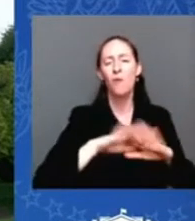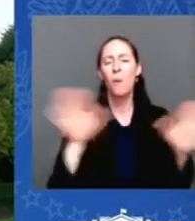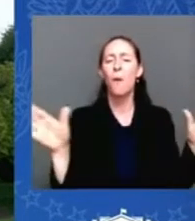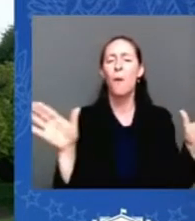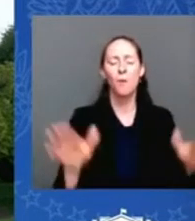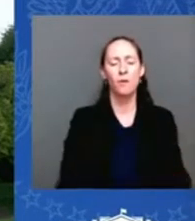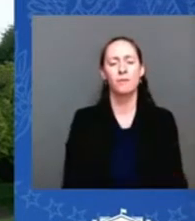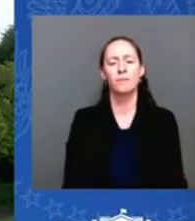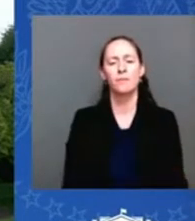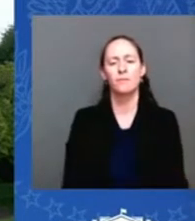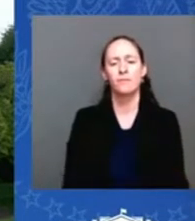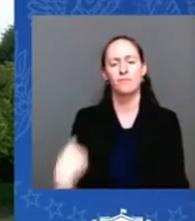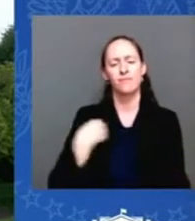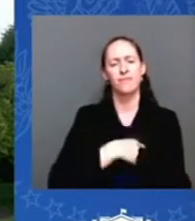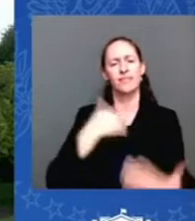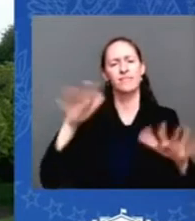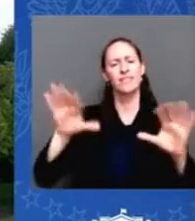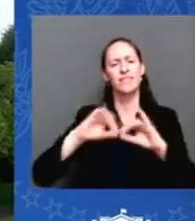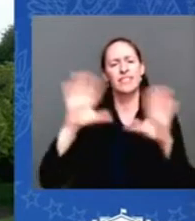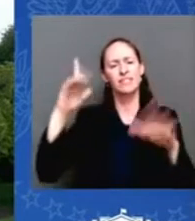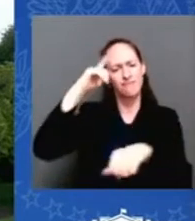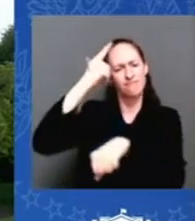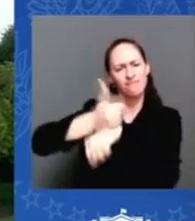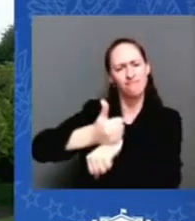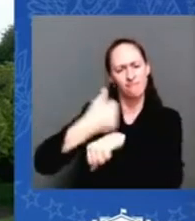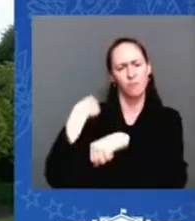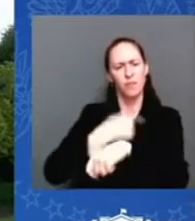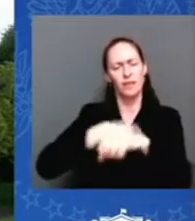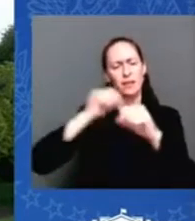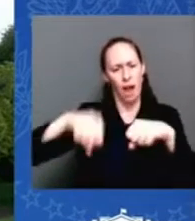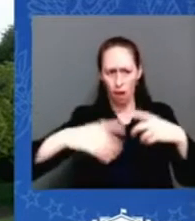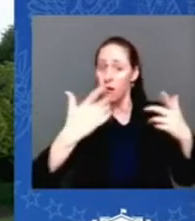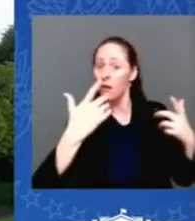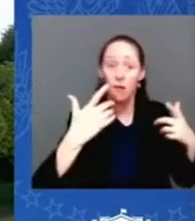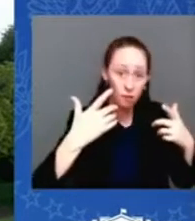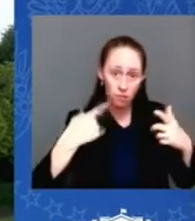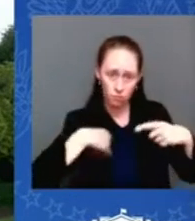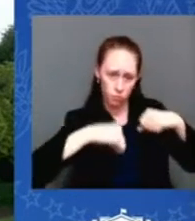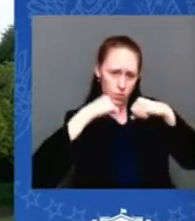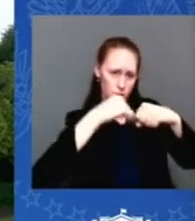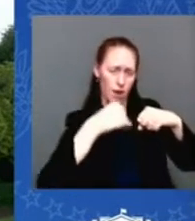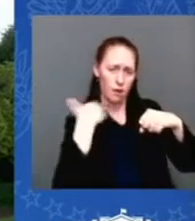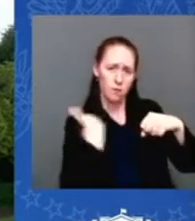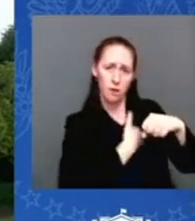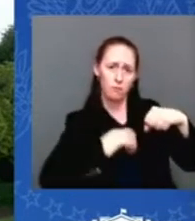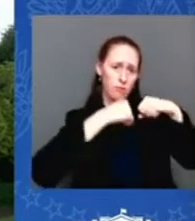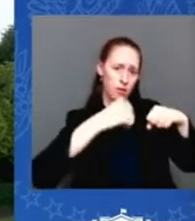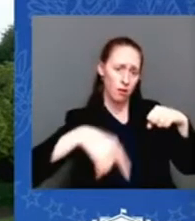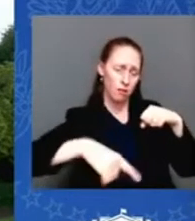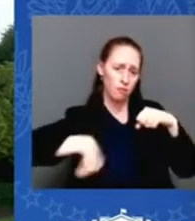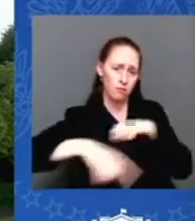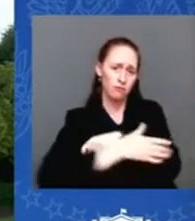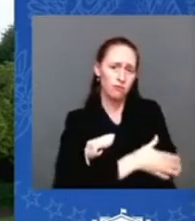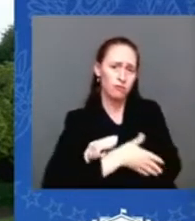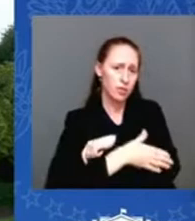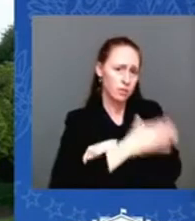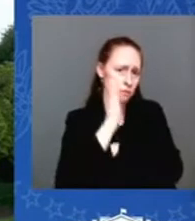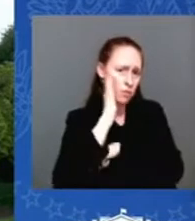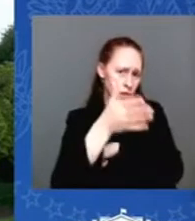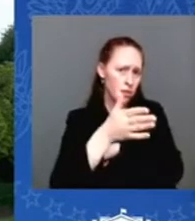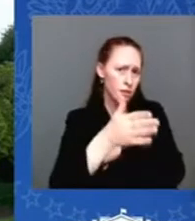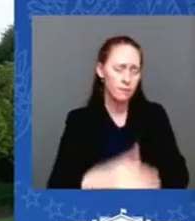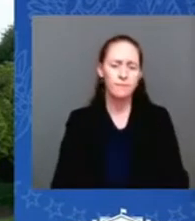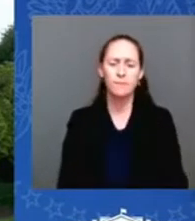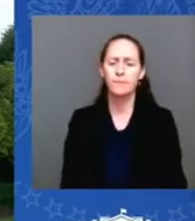la pregunta que sigue es: ¿cuál va a ser la reacción de Estados Unidos ante el talibán? Es decir, sin duda el talibán dejó